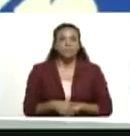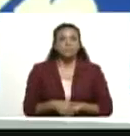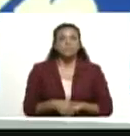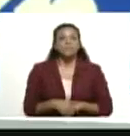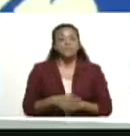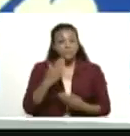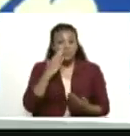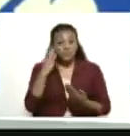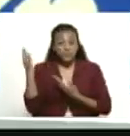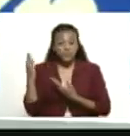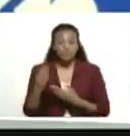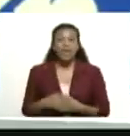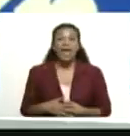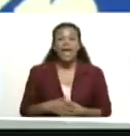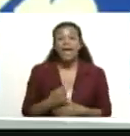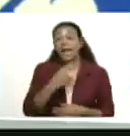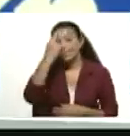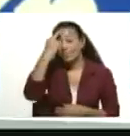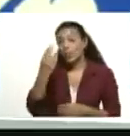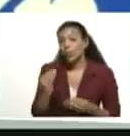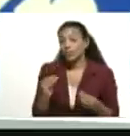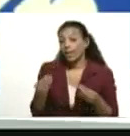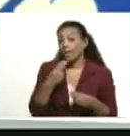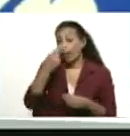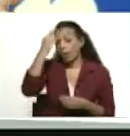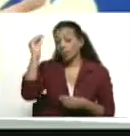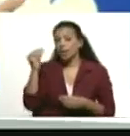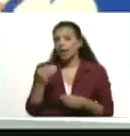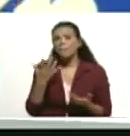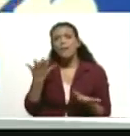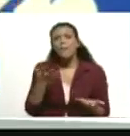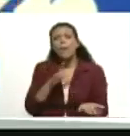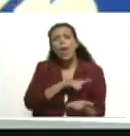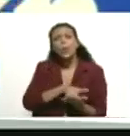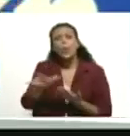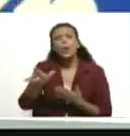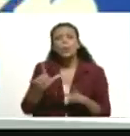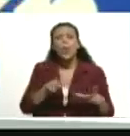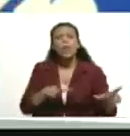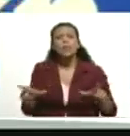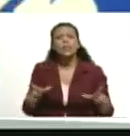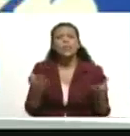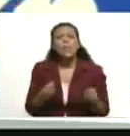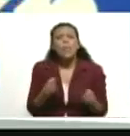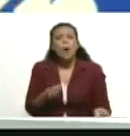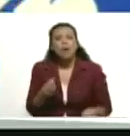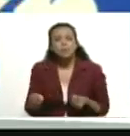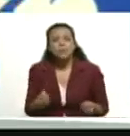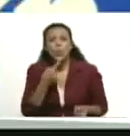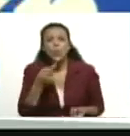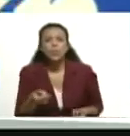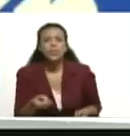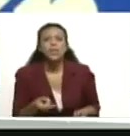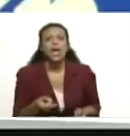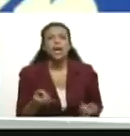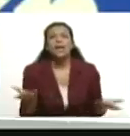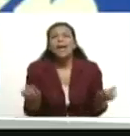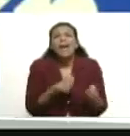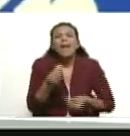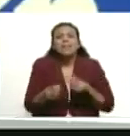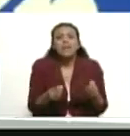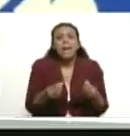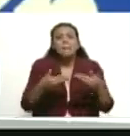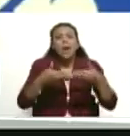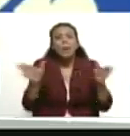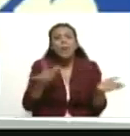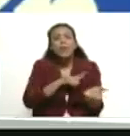Antonio. Bueno, vamos a acelerar la respuesta. ¿Y el aeropuerto? ¿Qué tenemos que hacer para abrir el aeropuerto? Como diría Darío Viva, ¿qué hay que hacer para